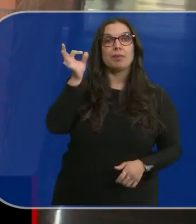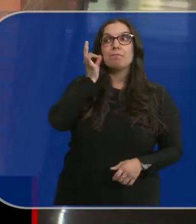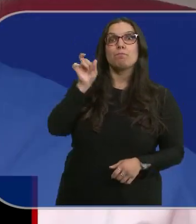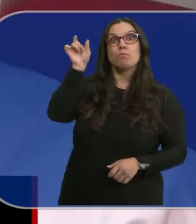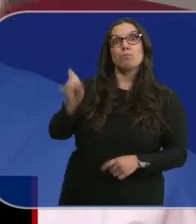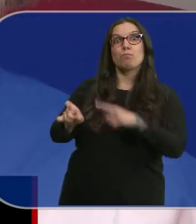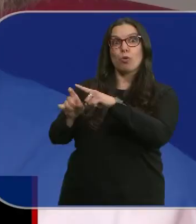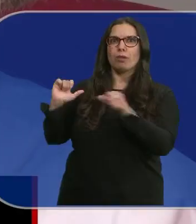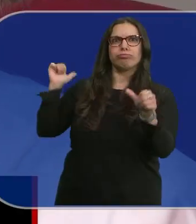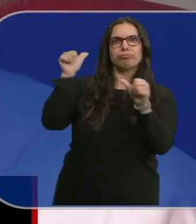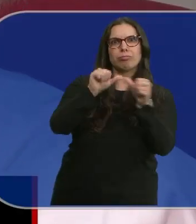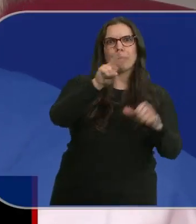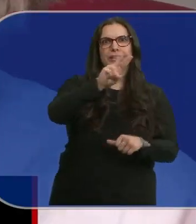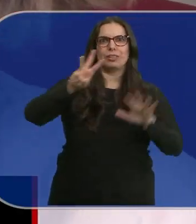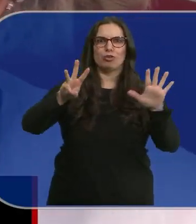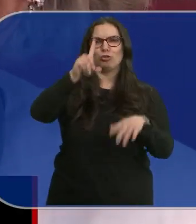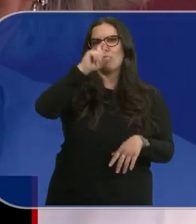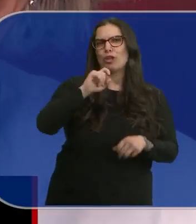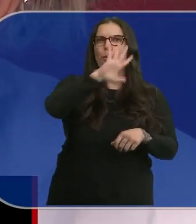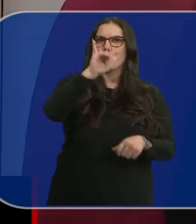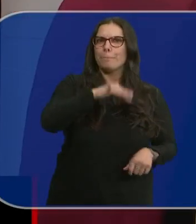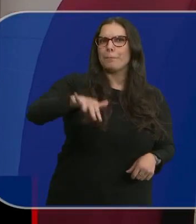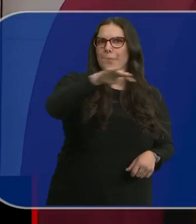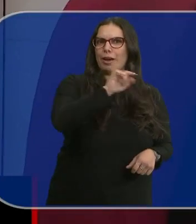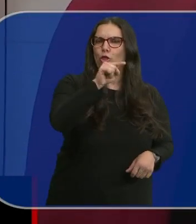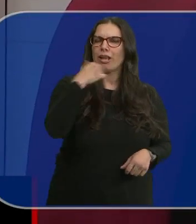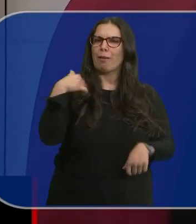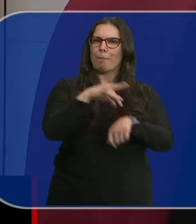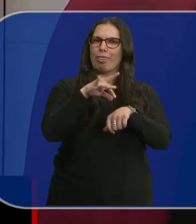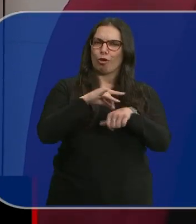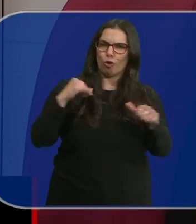hueco en El Bierzo. Allí lleva 23 años como médico.